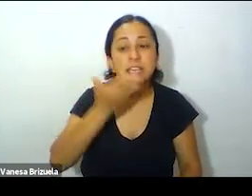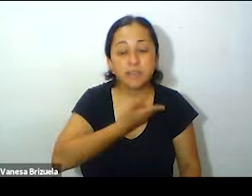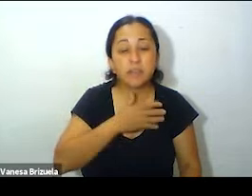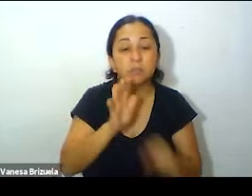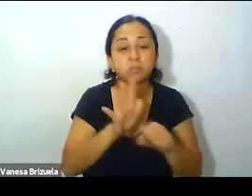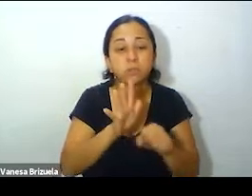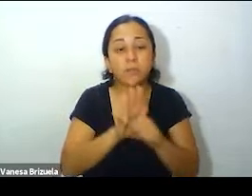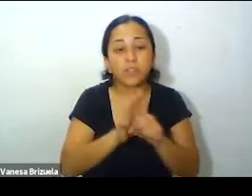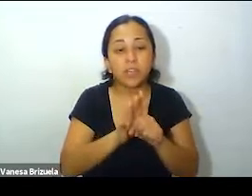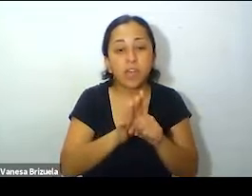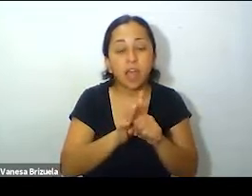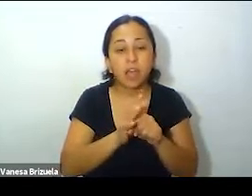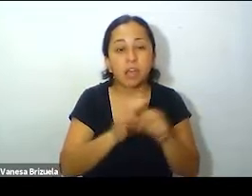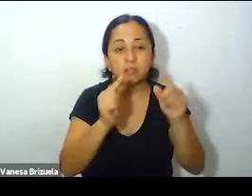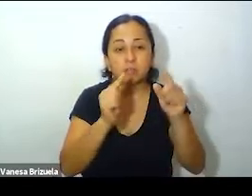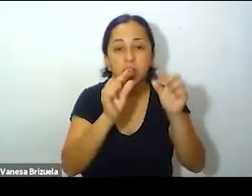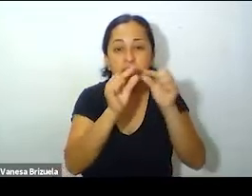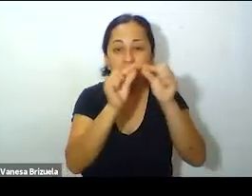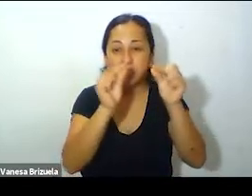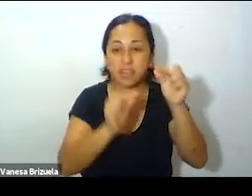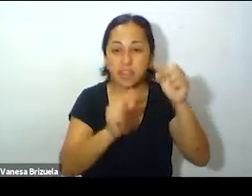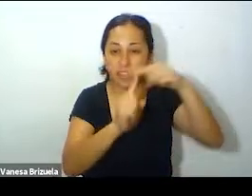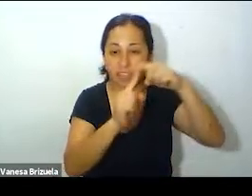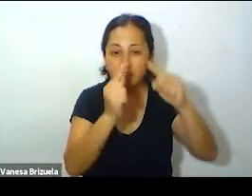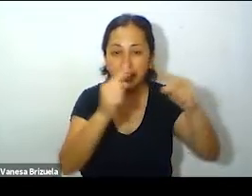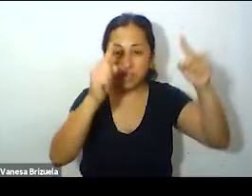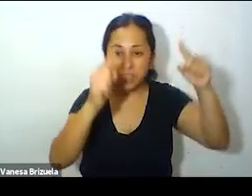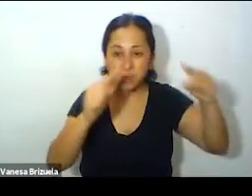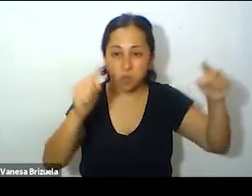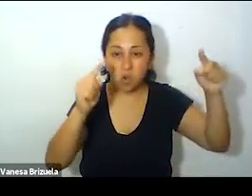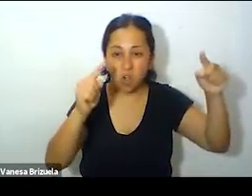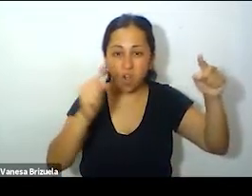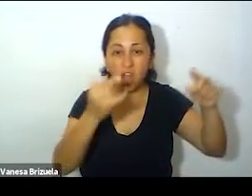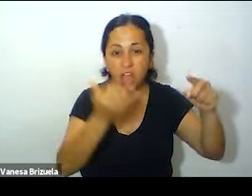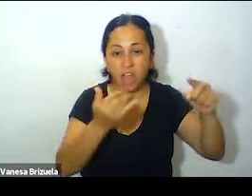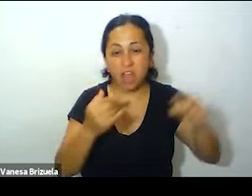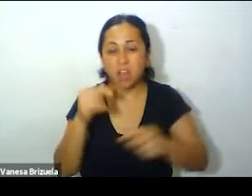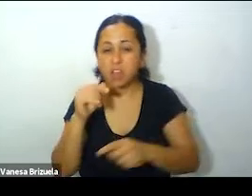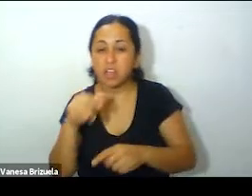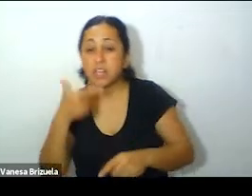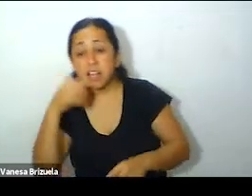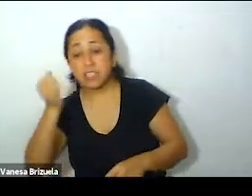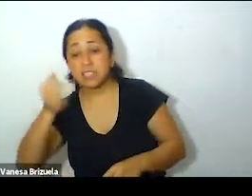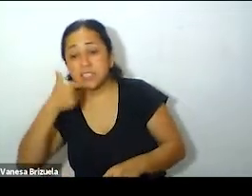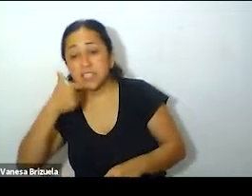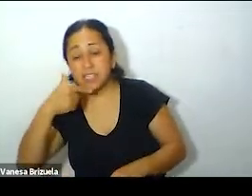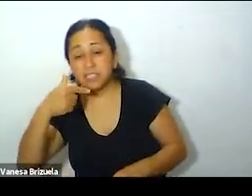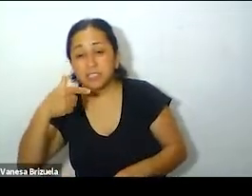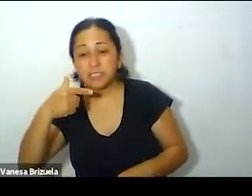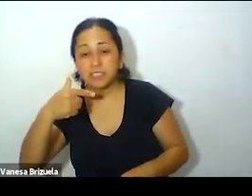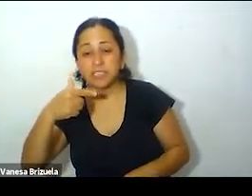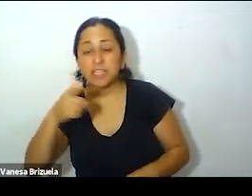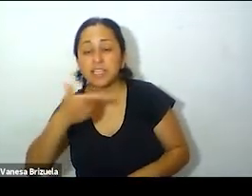o serifas, y las sans serif son despojadas de estas terminaciones. Tienen un remate recto